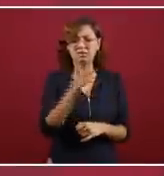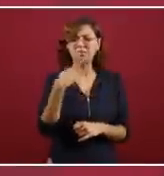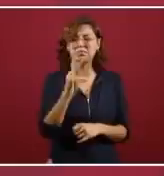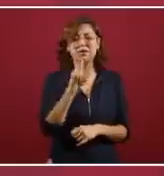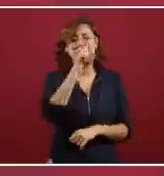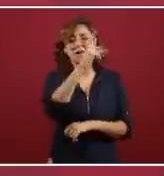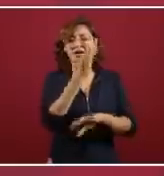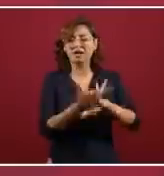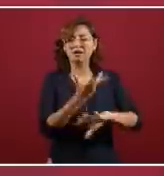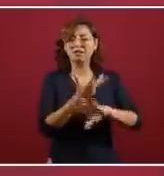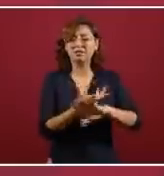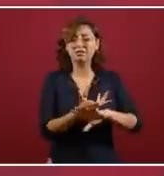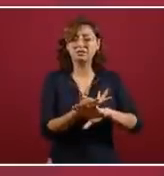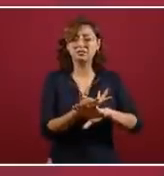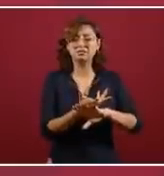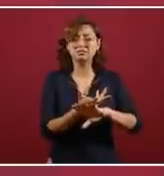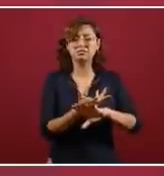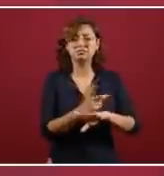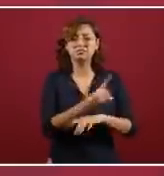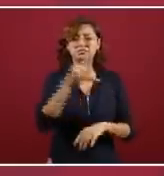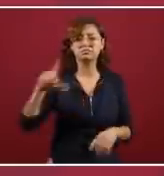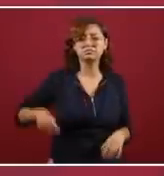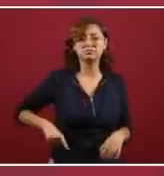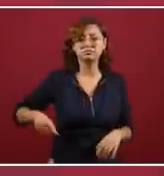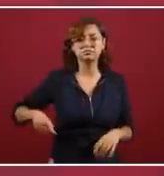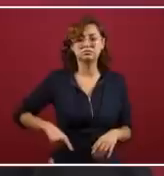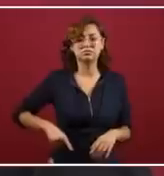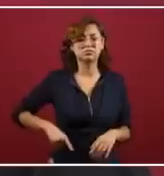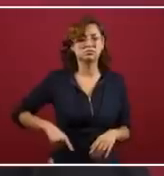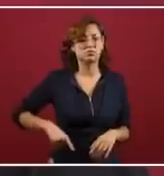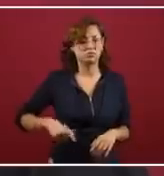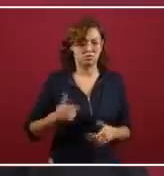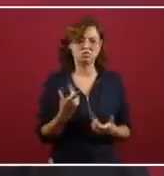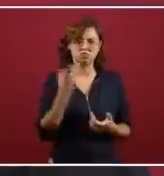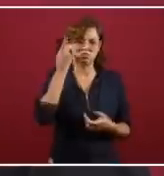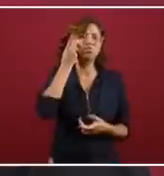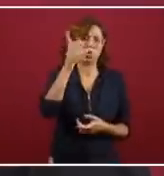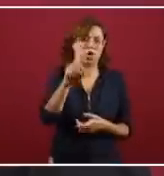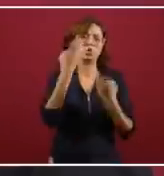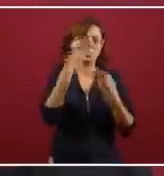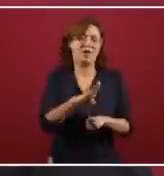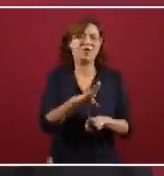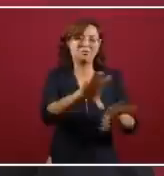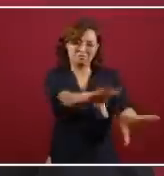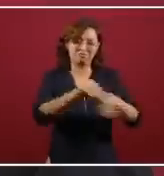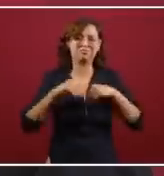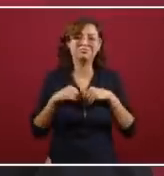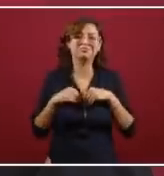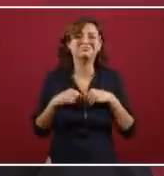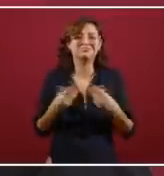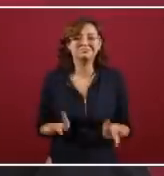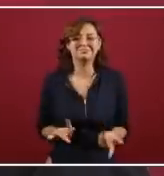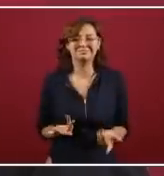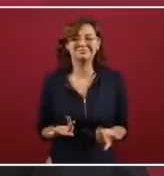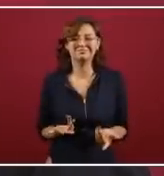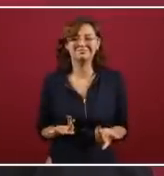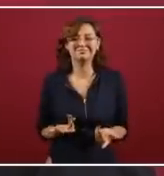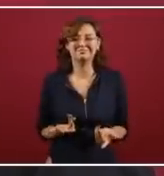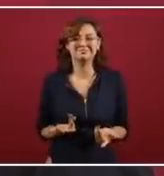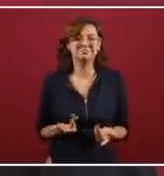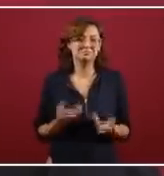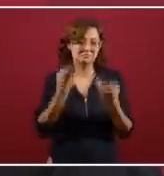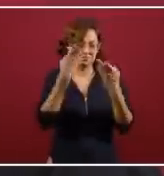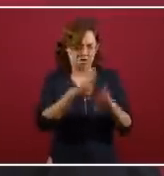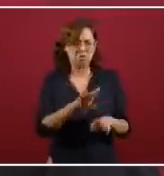Estados Unidos el gobierno se quedó con las acciones de las empresas o de